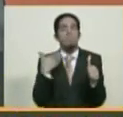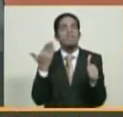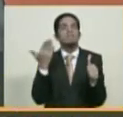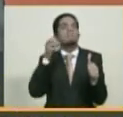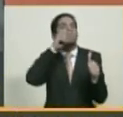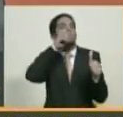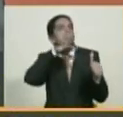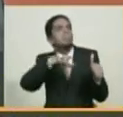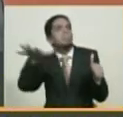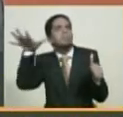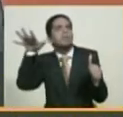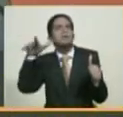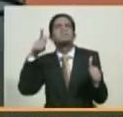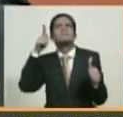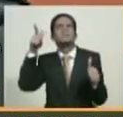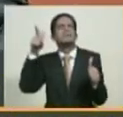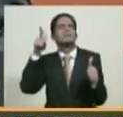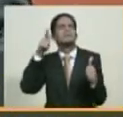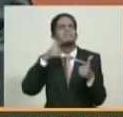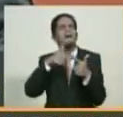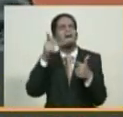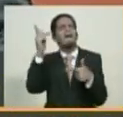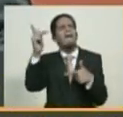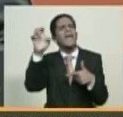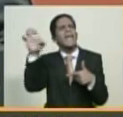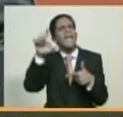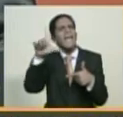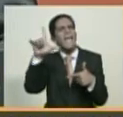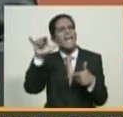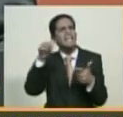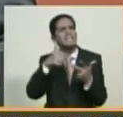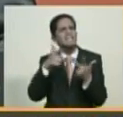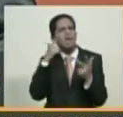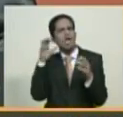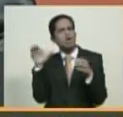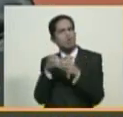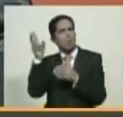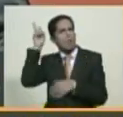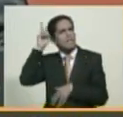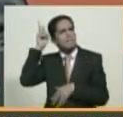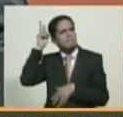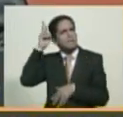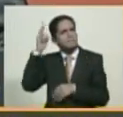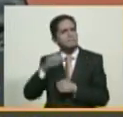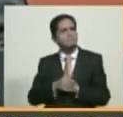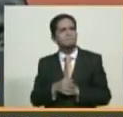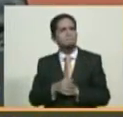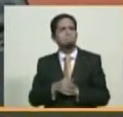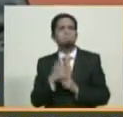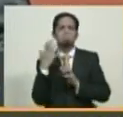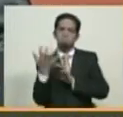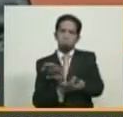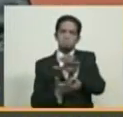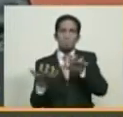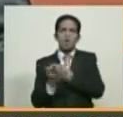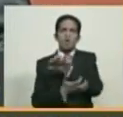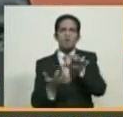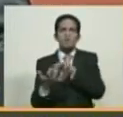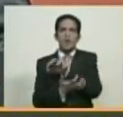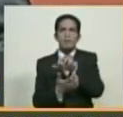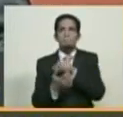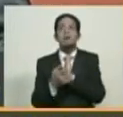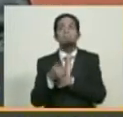de Obama, John Kelly y el cartel de Lima. Crisis humanitaria, igual